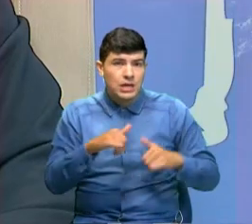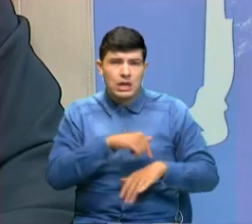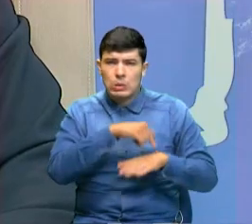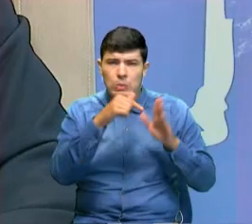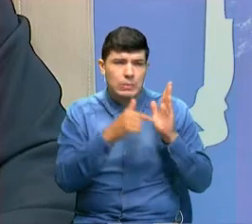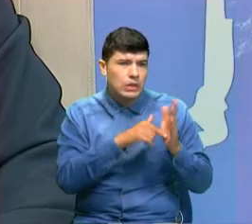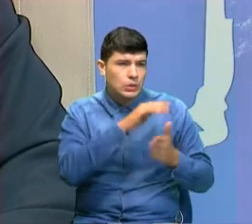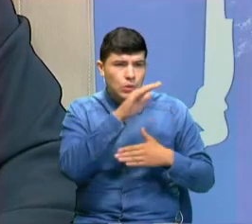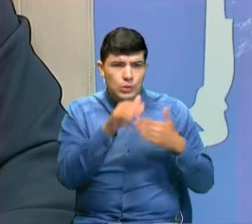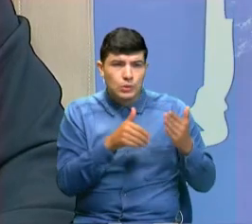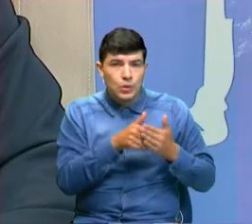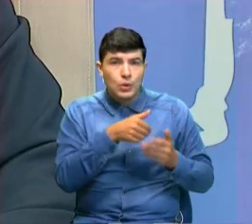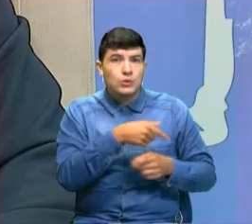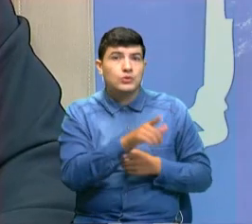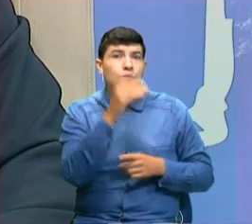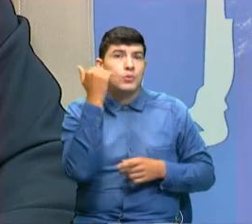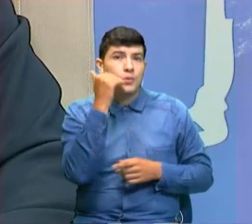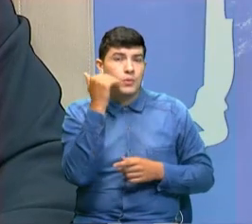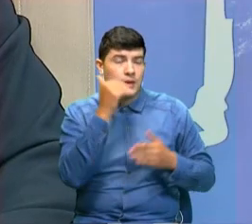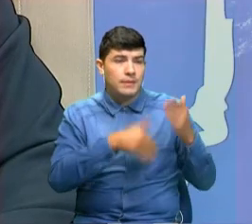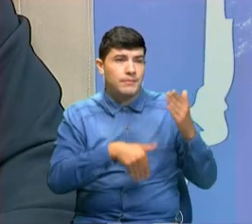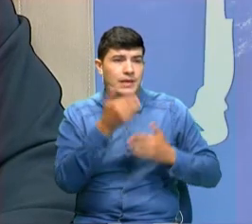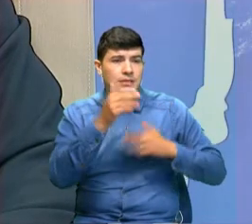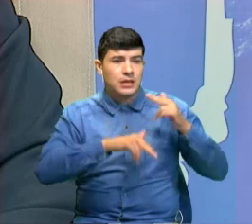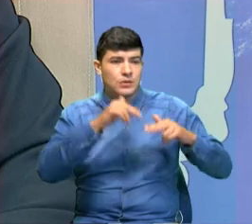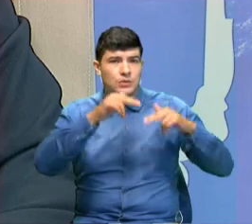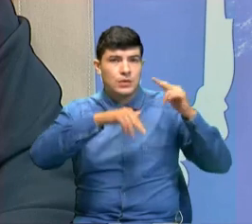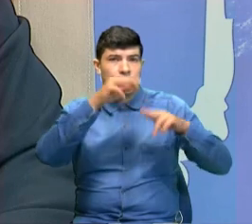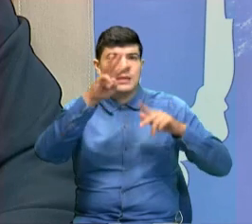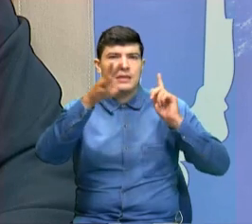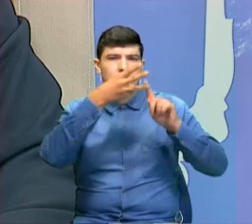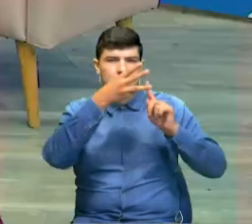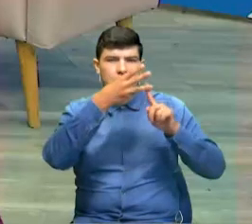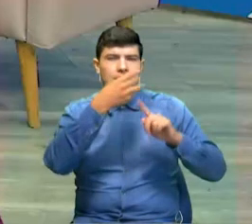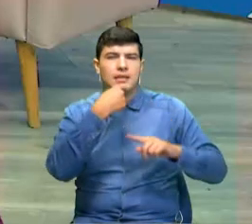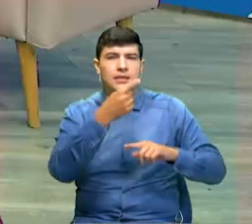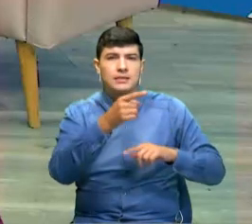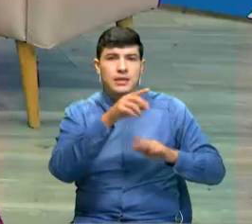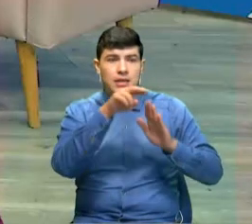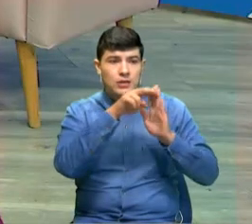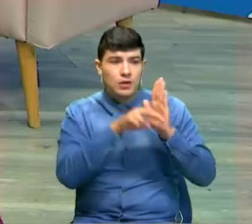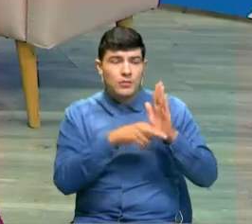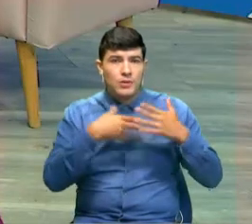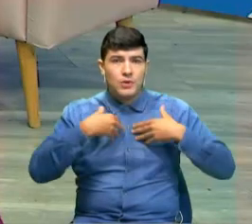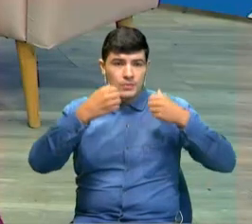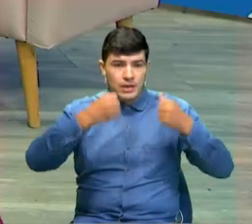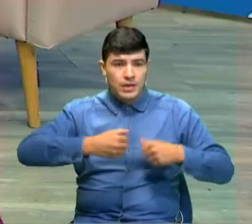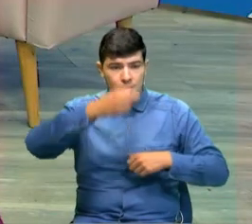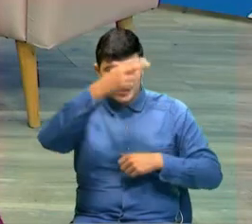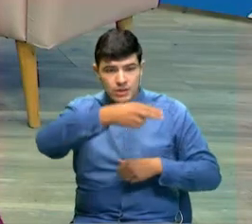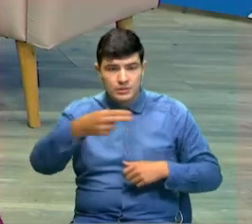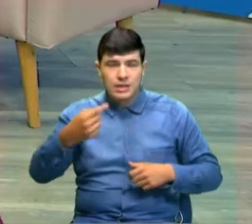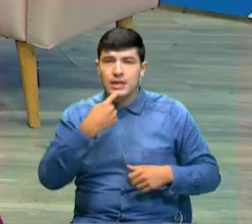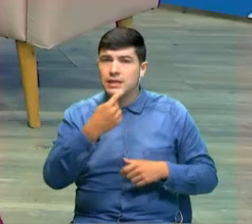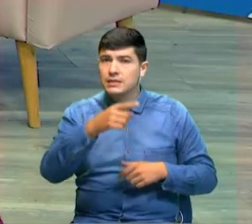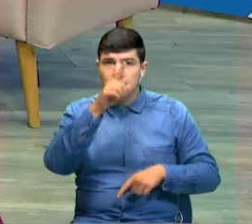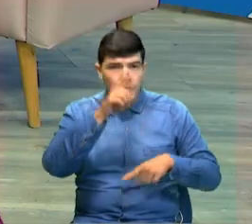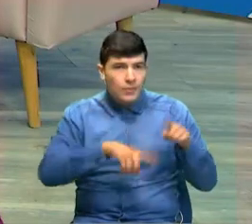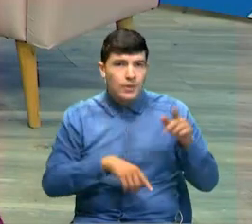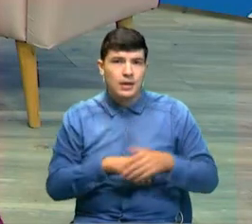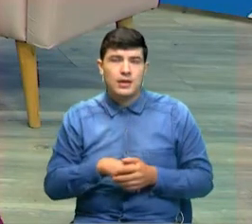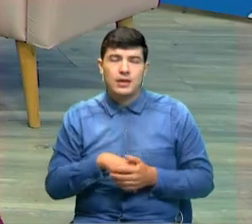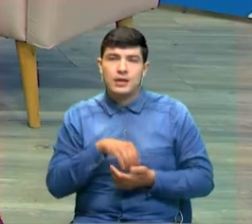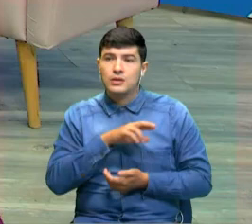eso, la señora empezó a construir en el tercer piso, lo cual, según el régimen de propiedad horizontal, no se podía.